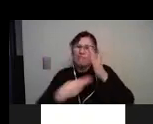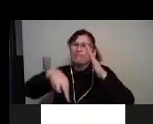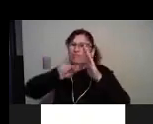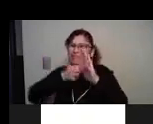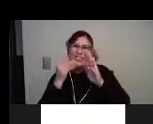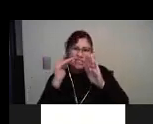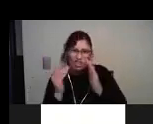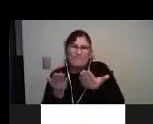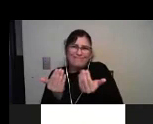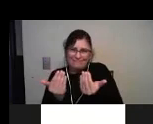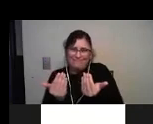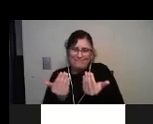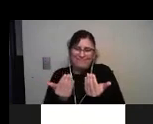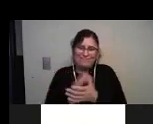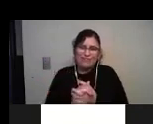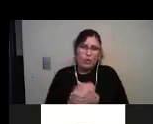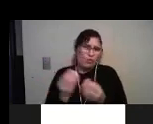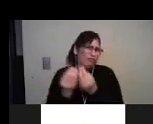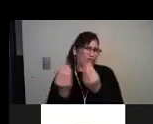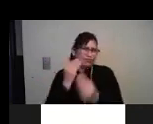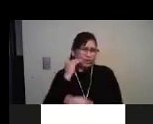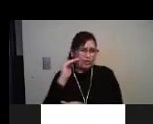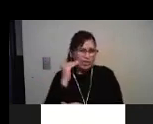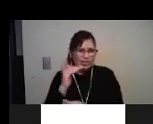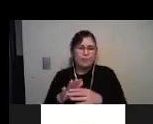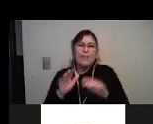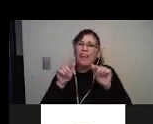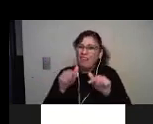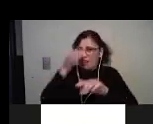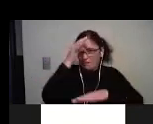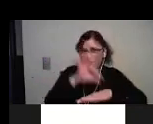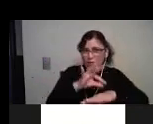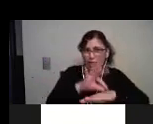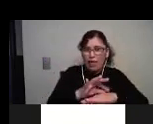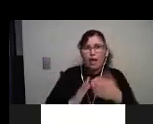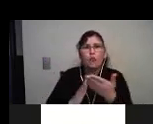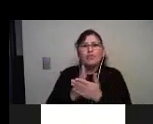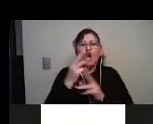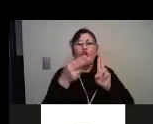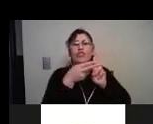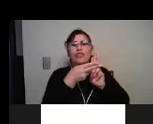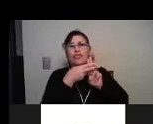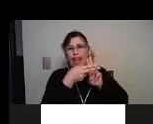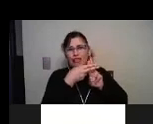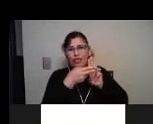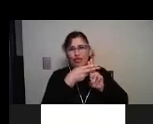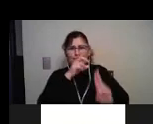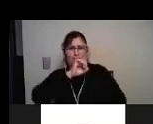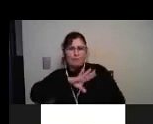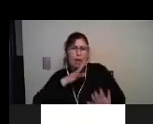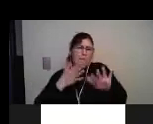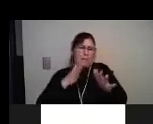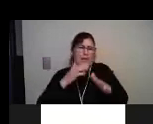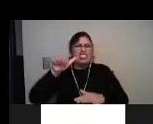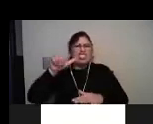¿ya? Fue básicamente en base a esta enfermedad que se creó la Teletón en Chile hace 60 años